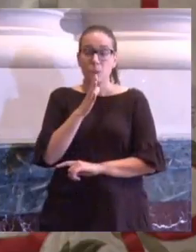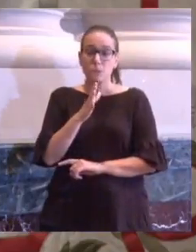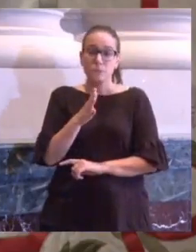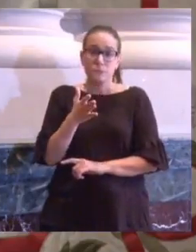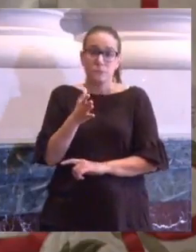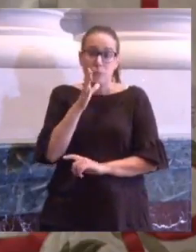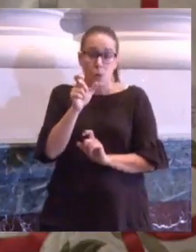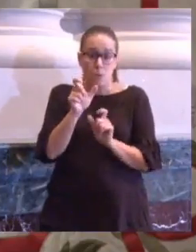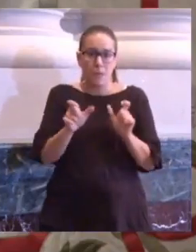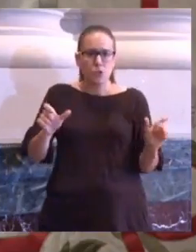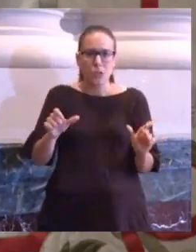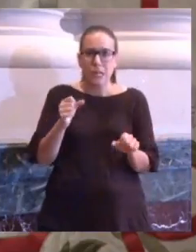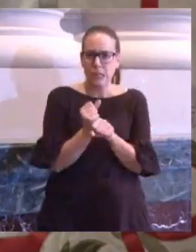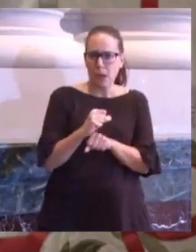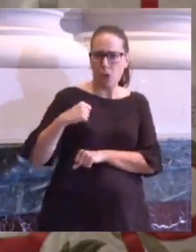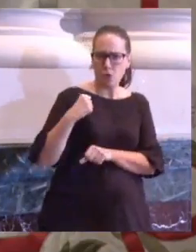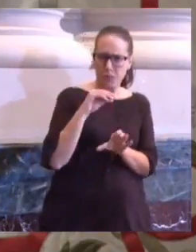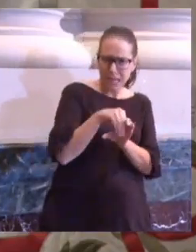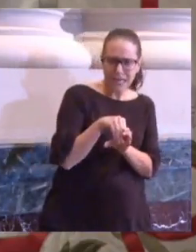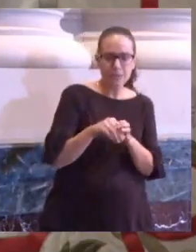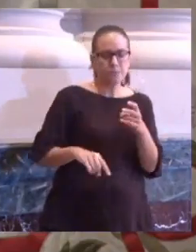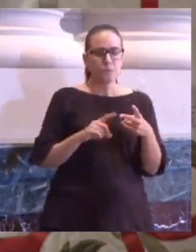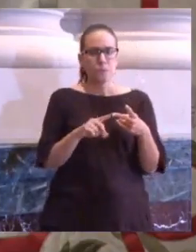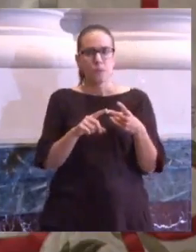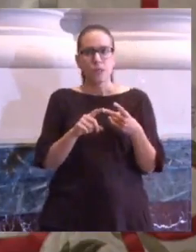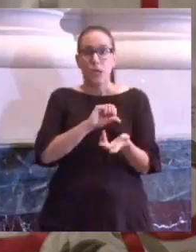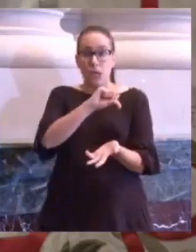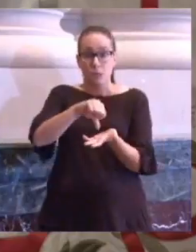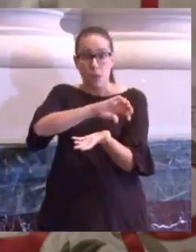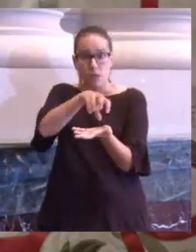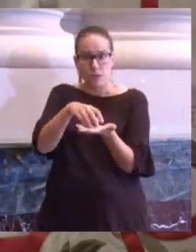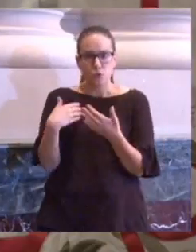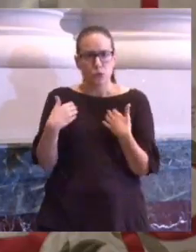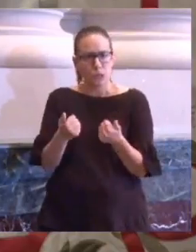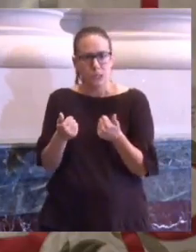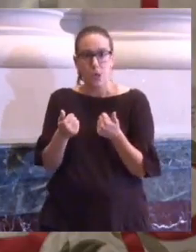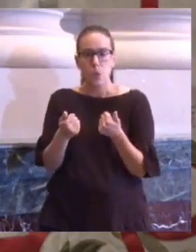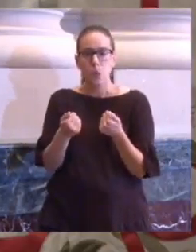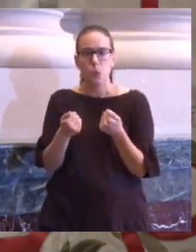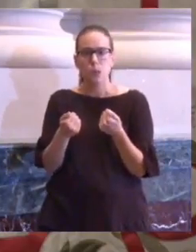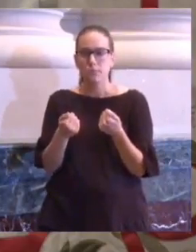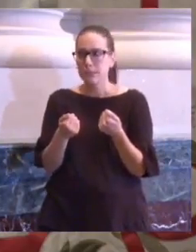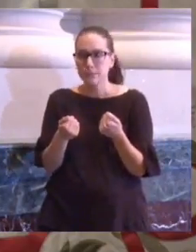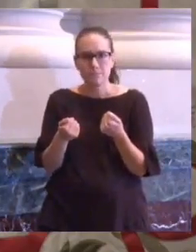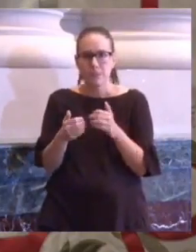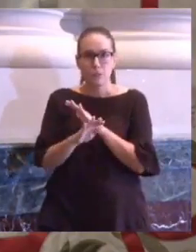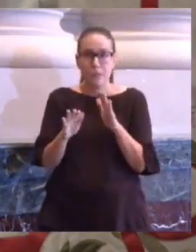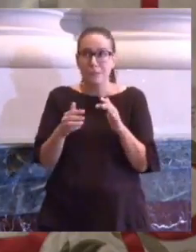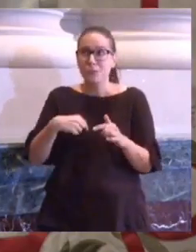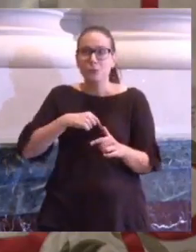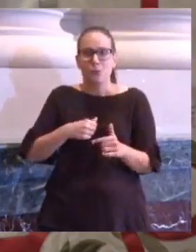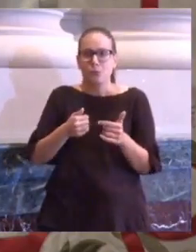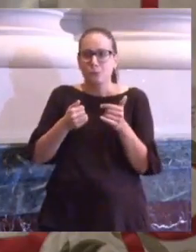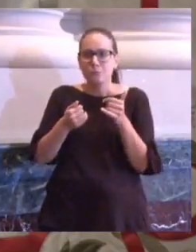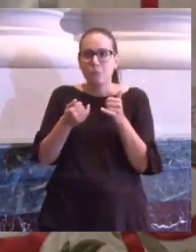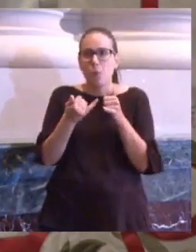personal de los hospitales, por el personal de los centros de salud, con los que nunca estaremos en paz en